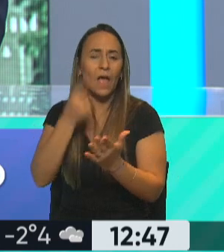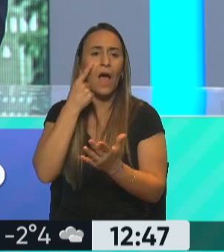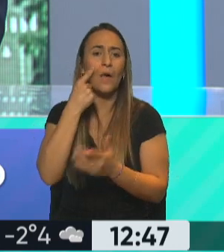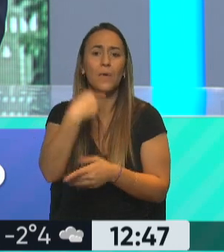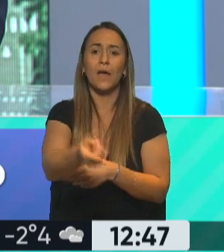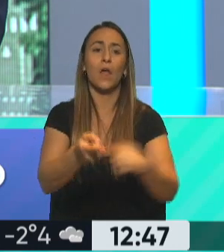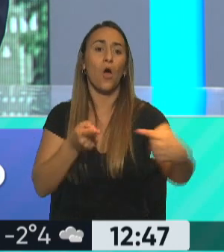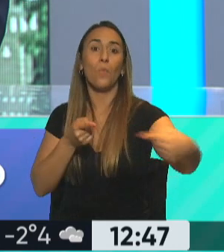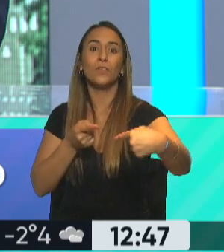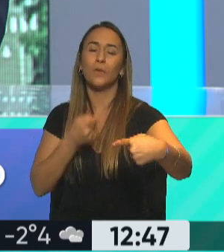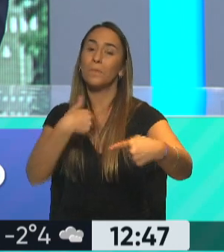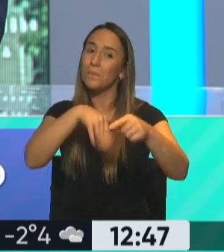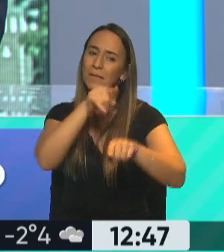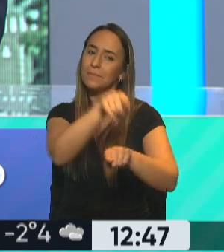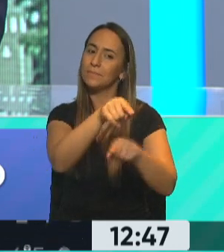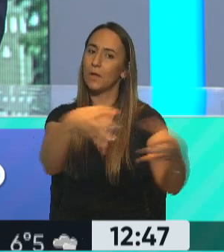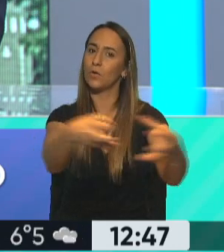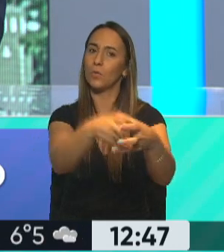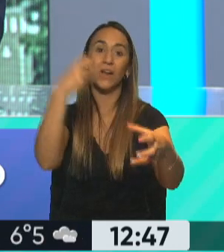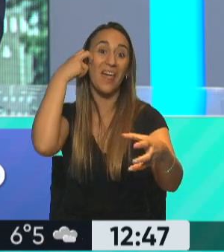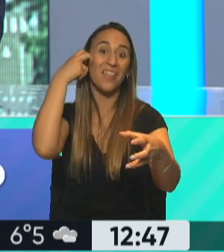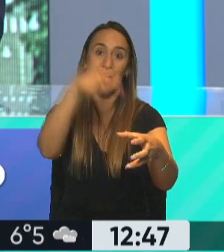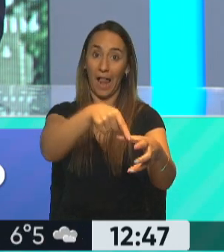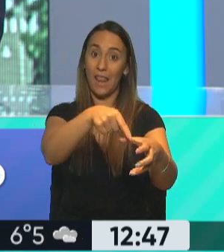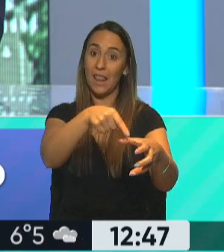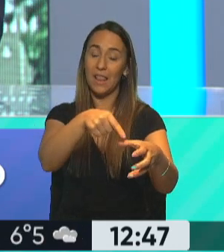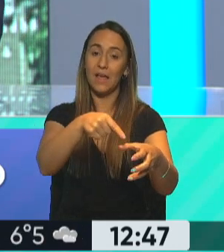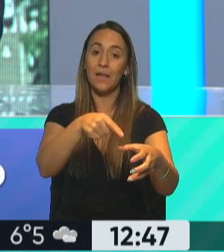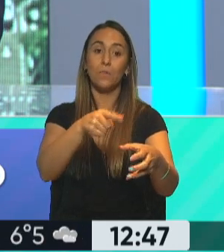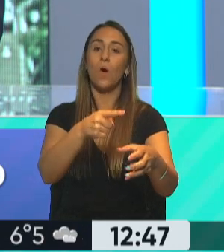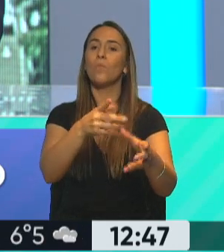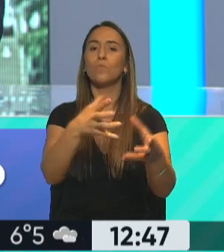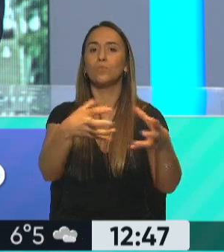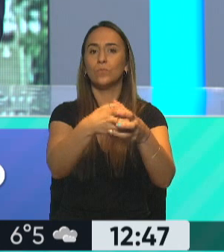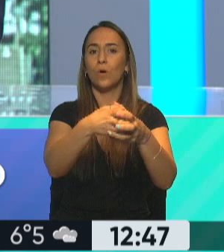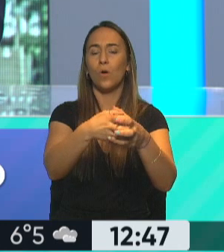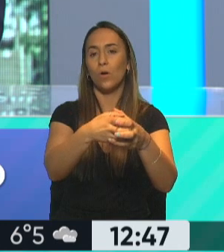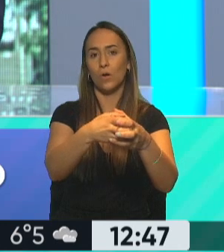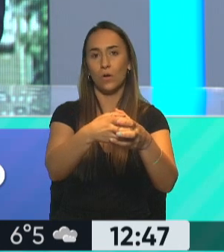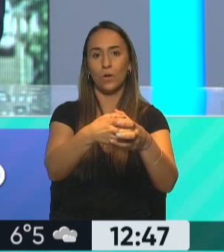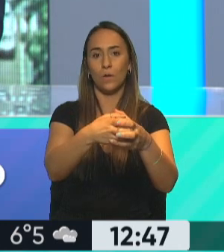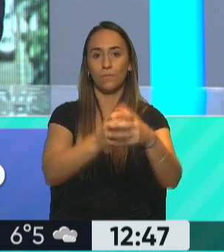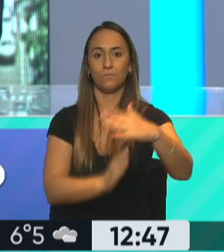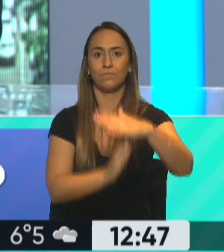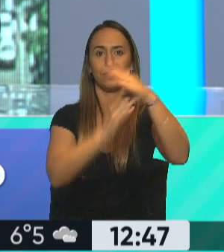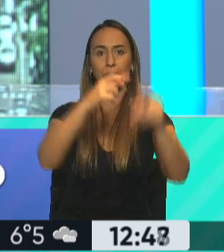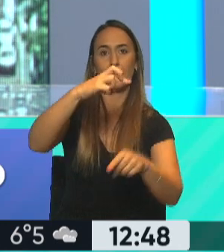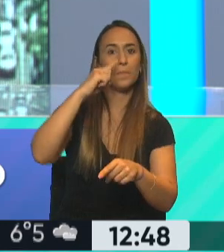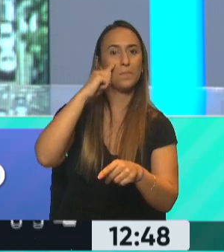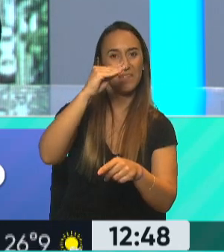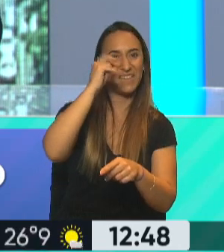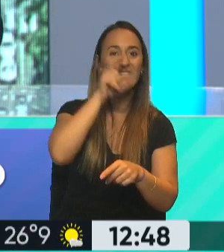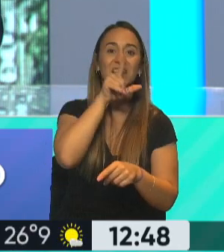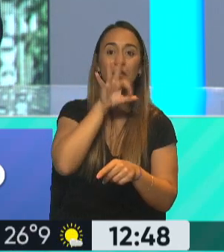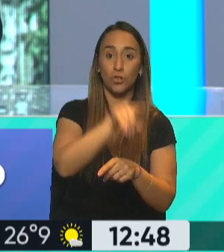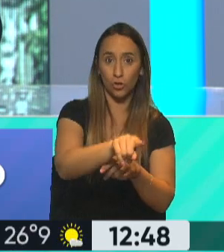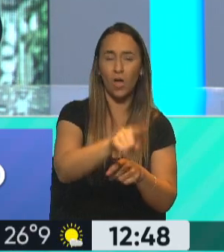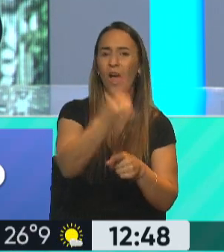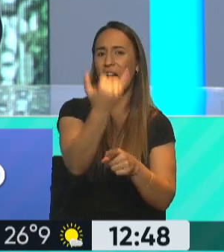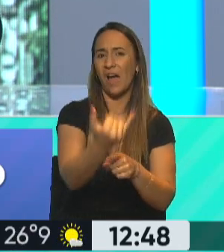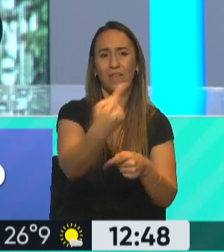del radicalismo, principalmente de este nuevo bloque que encabeza Miguel Pichetto y que nuclea a